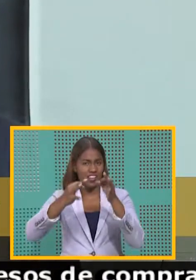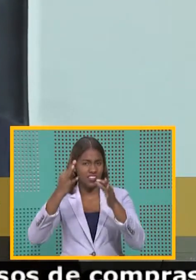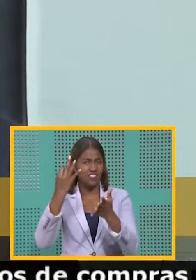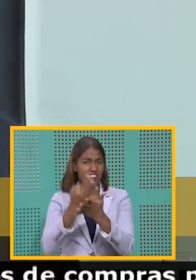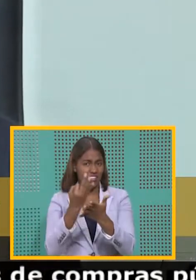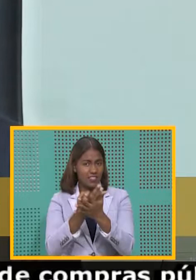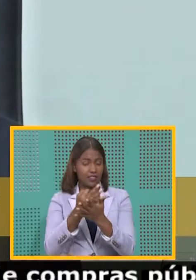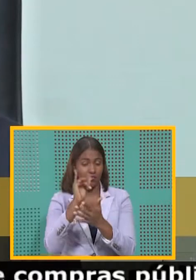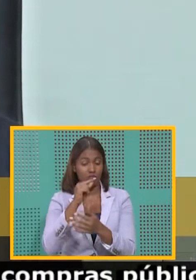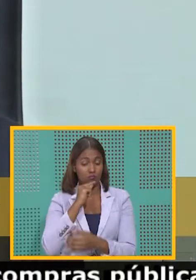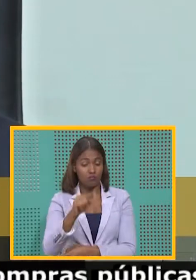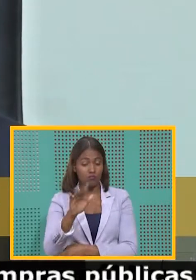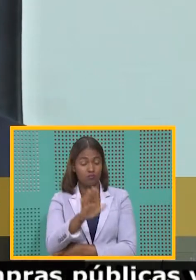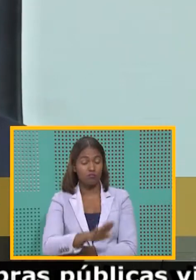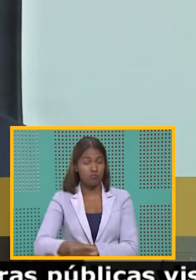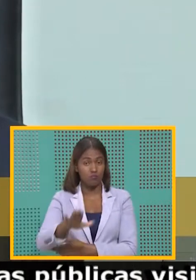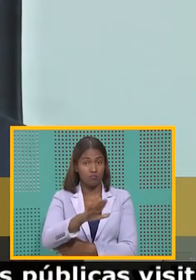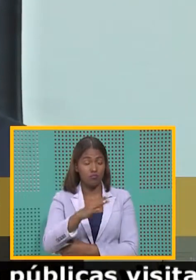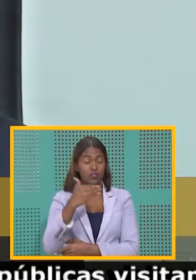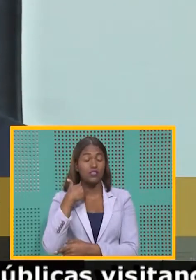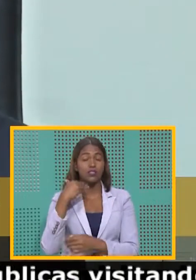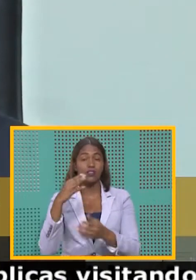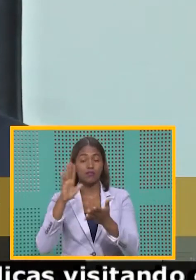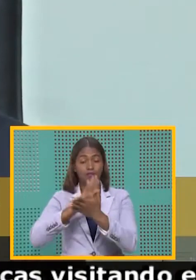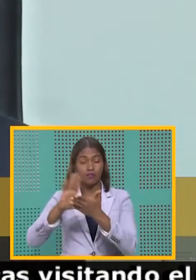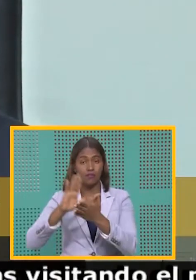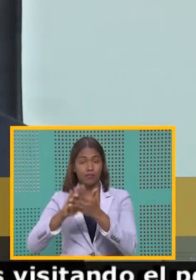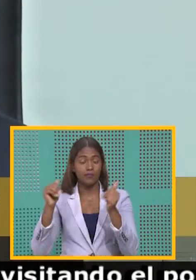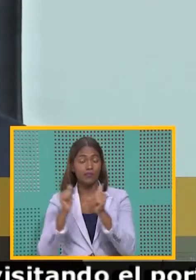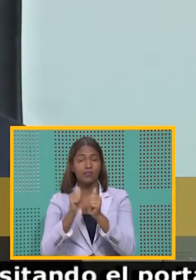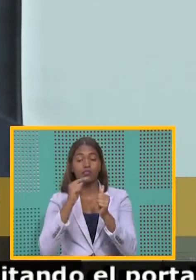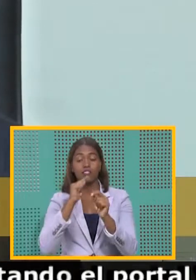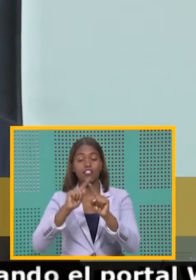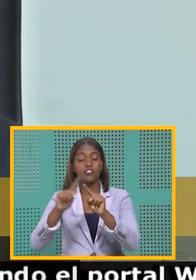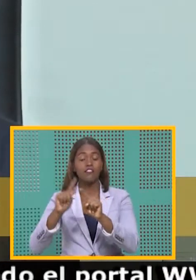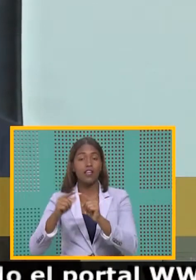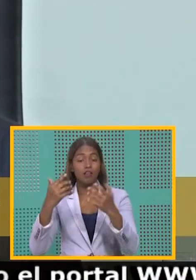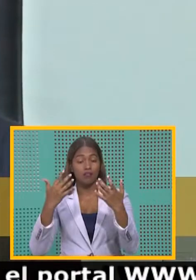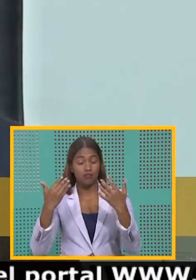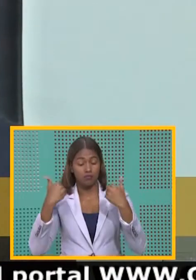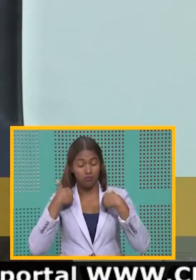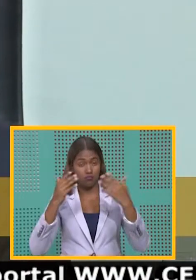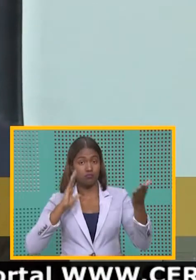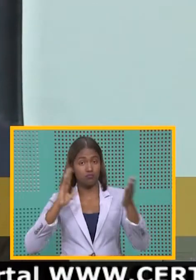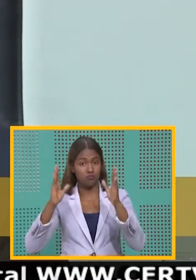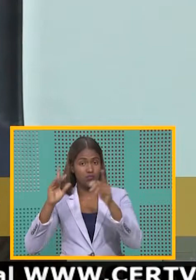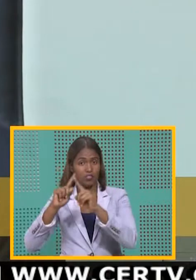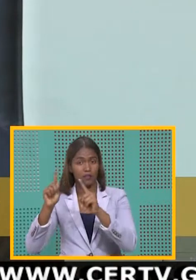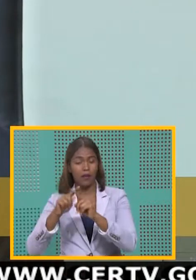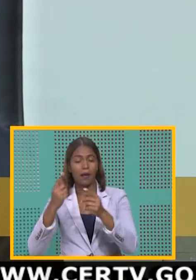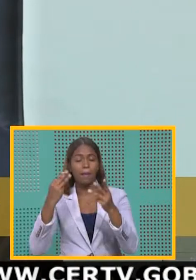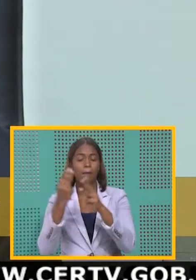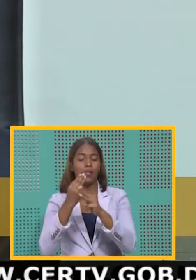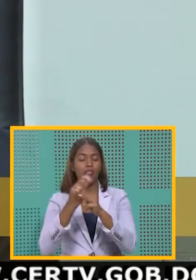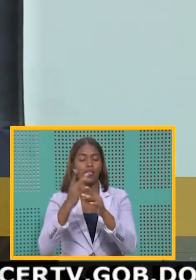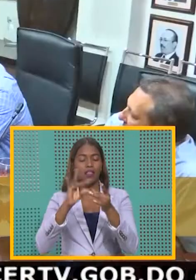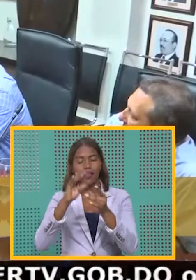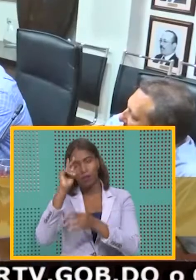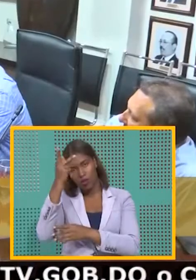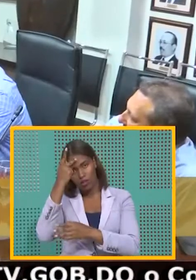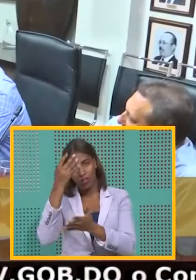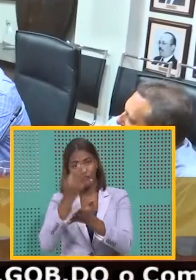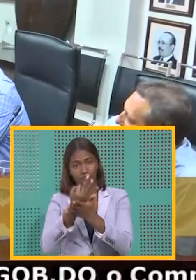es un sector que tiene un tratamiento diferenciado en materia de la política